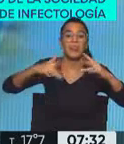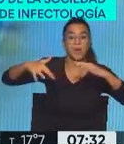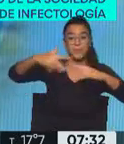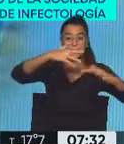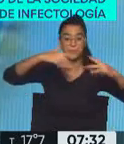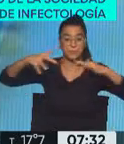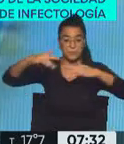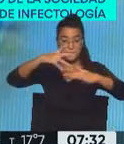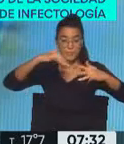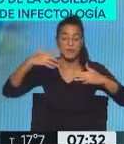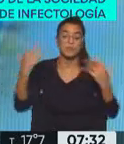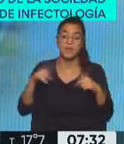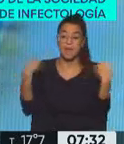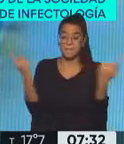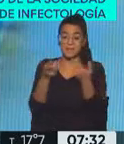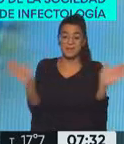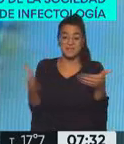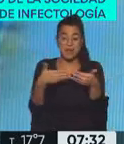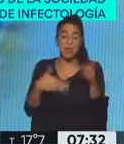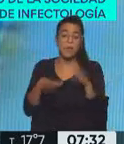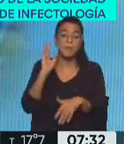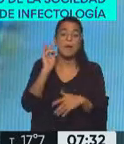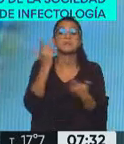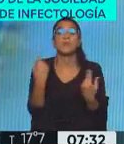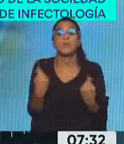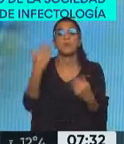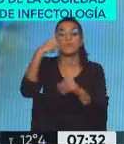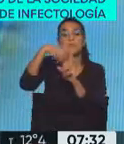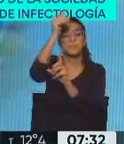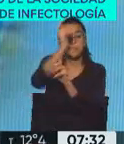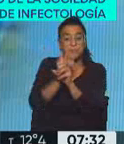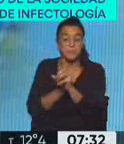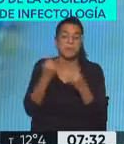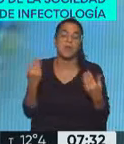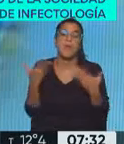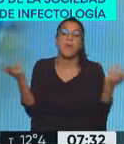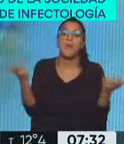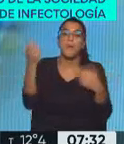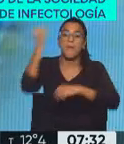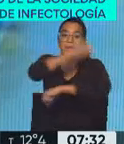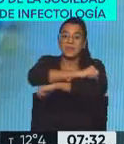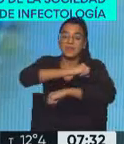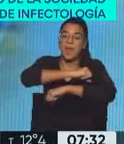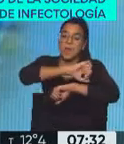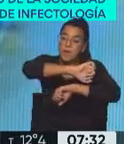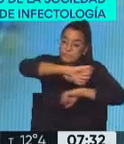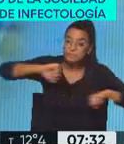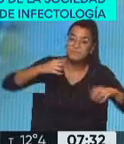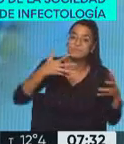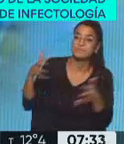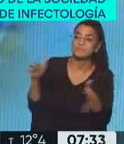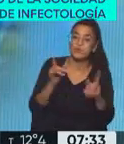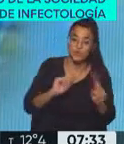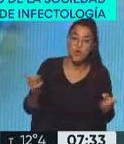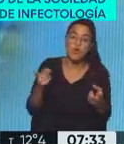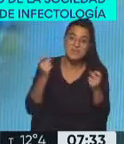entonces en los ambientes cerrados y más cuando empiezan a bajar las temperaturas donde las ventanas no se abren con la regularidad que es